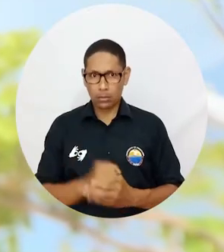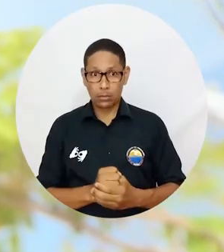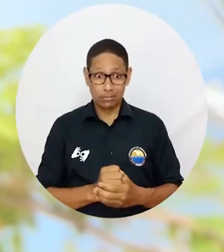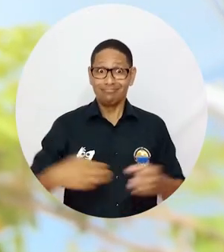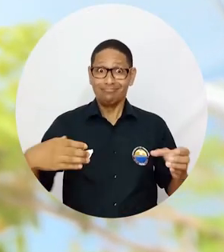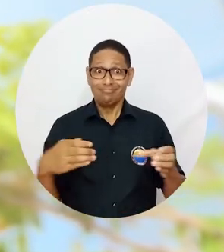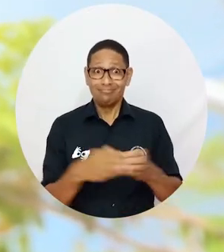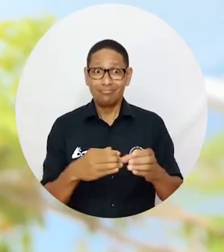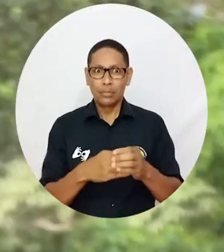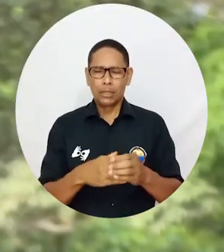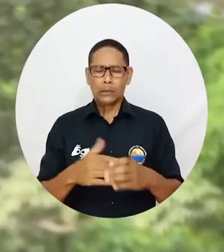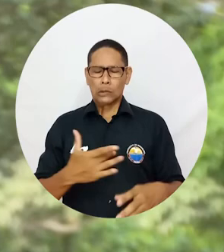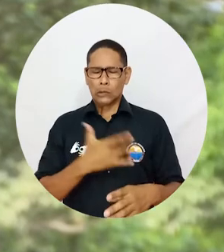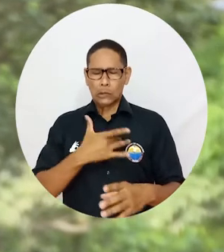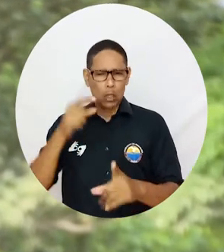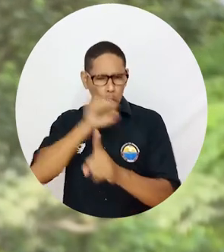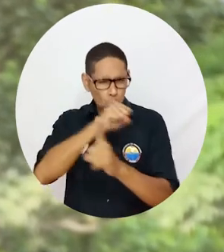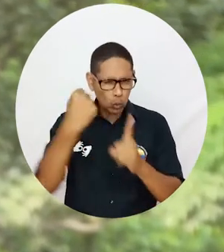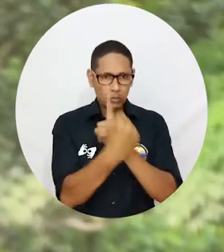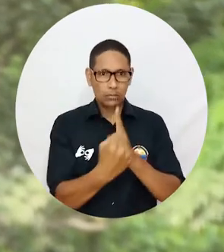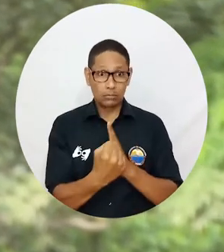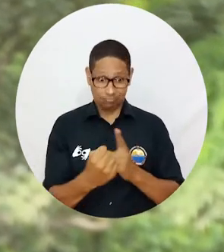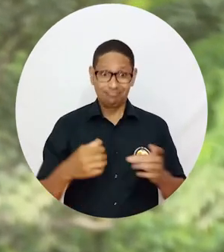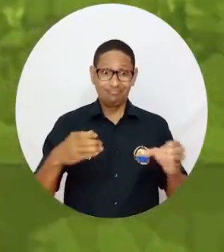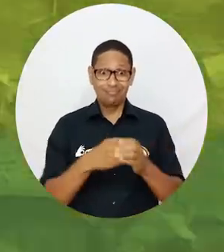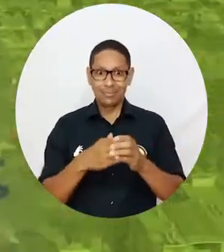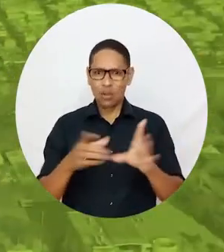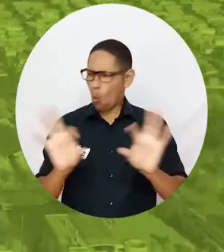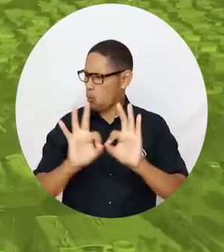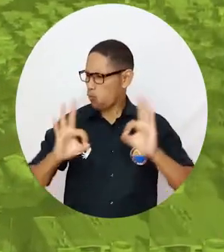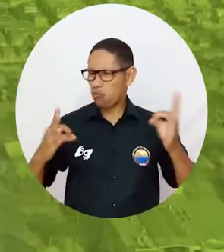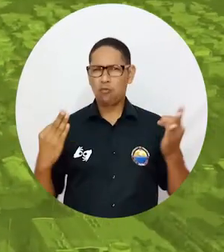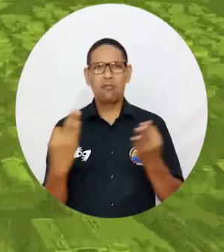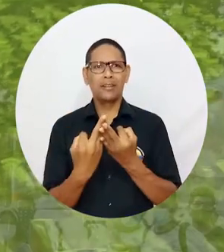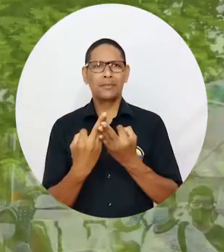ASOCEDUM es sentido social. ASOCEDUM es una familia.